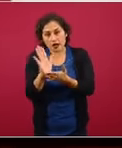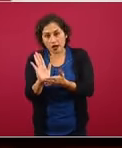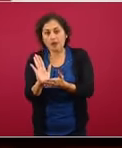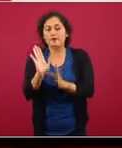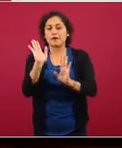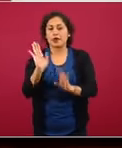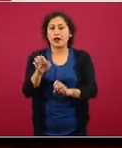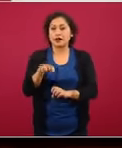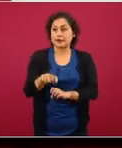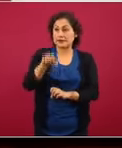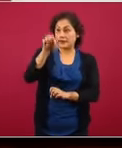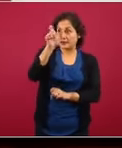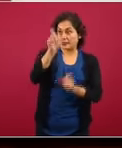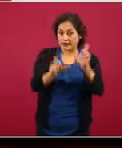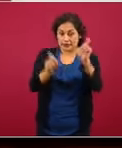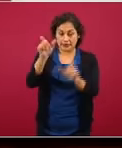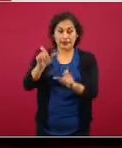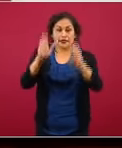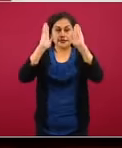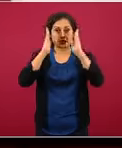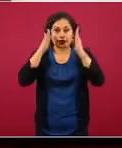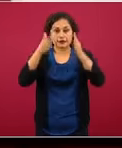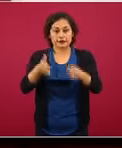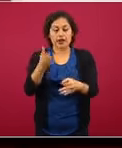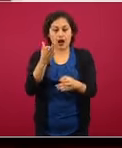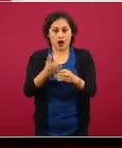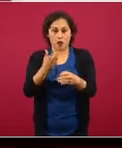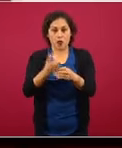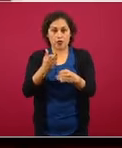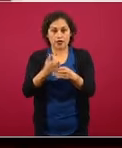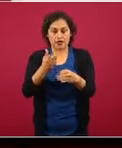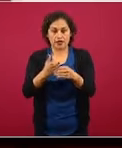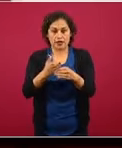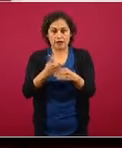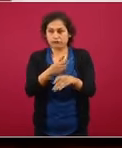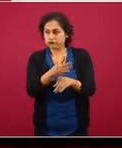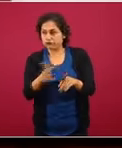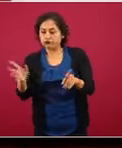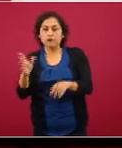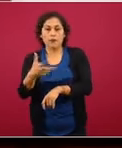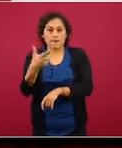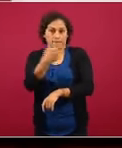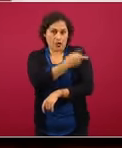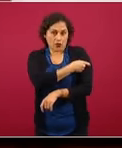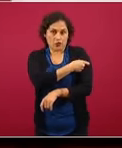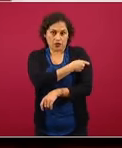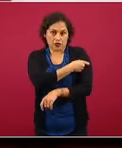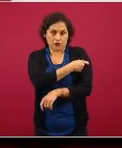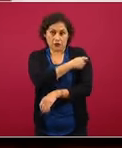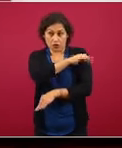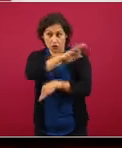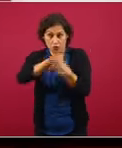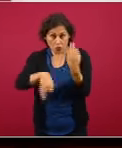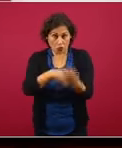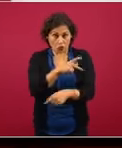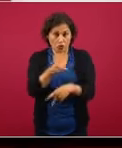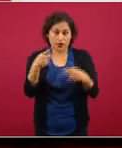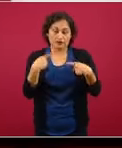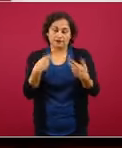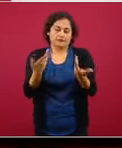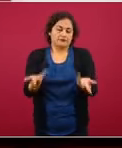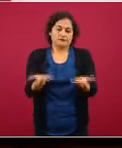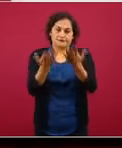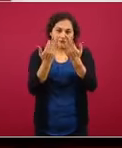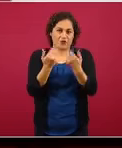la edad a la que se está puesta para vacunar, pues no cubre a todas las